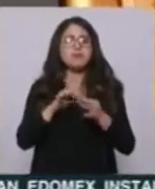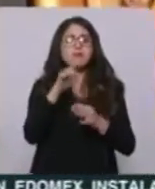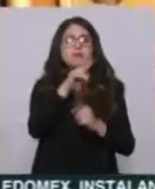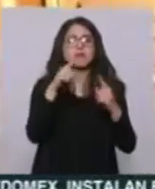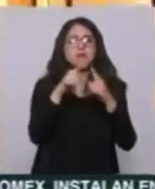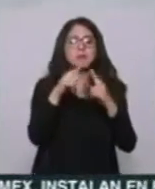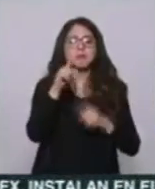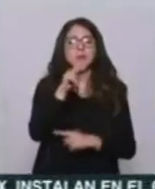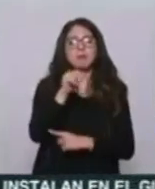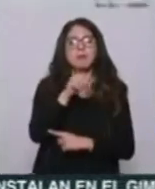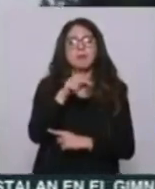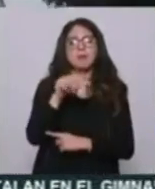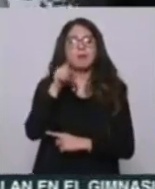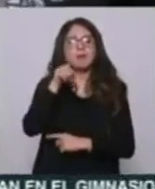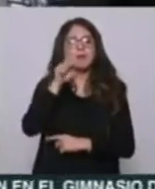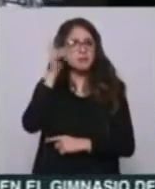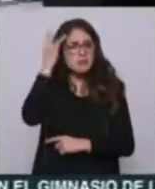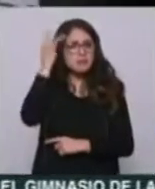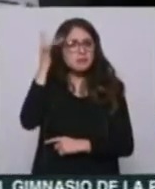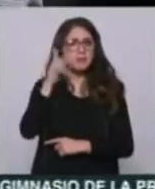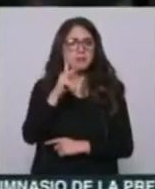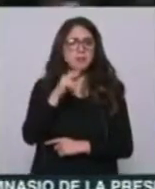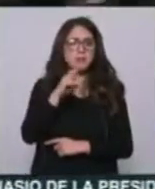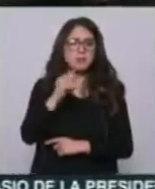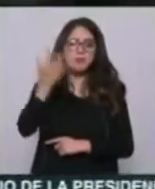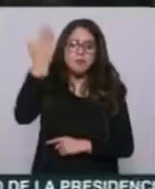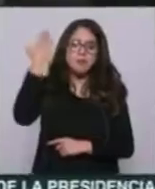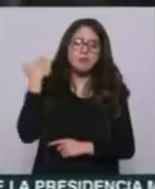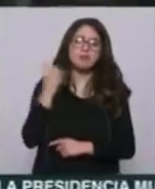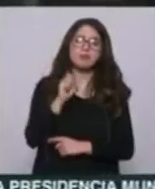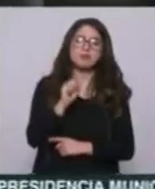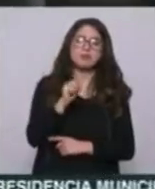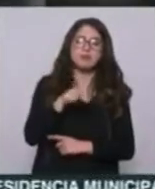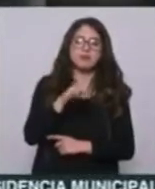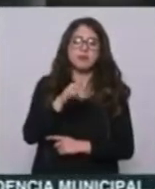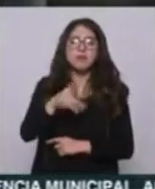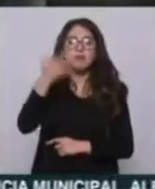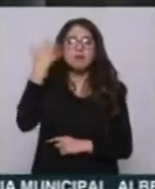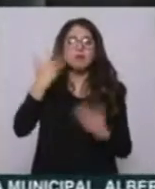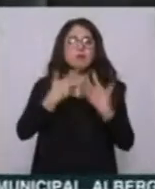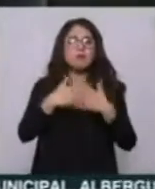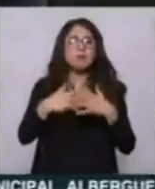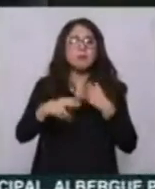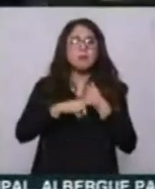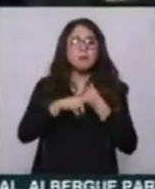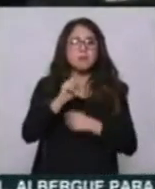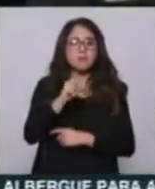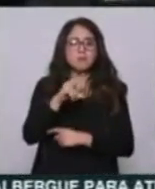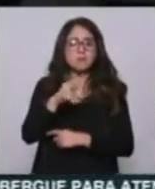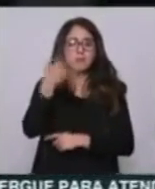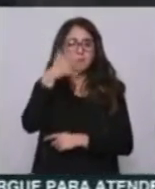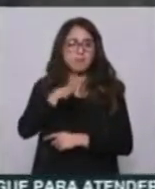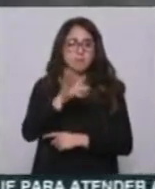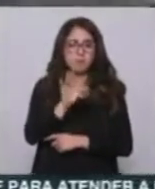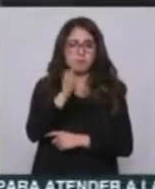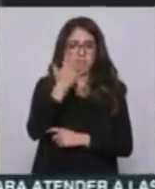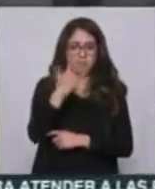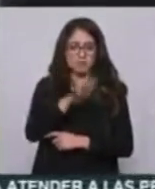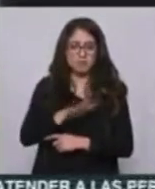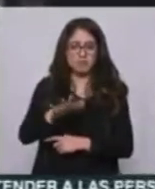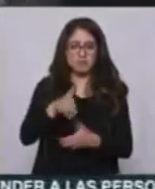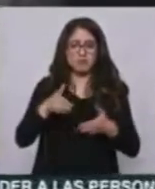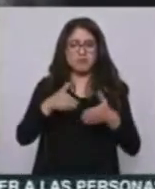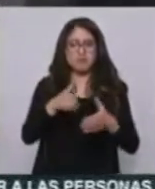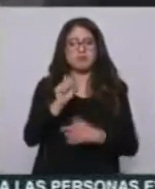San Pedro Apóstol, de la antigua fábrica de San Fernando y de la fábrica de vidrio soplado. La cita es a las 10:45 en la avenida